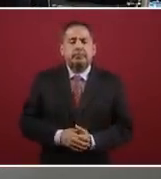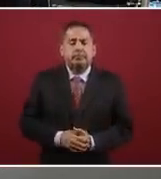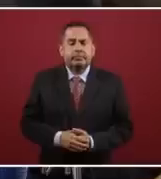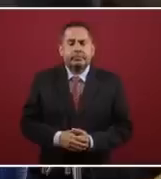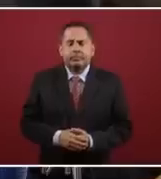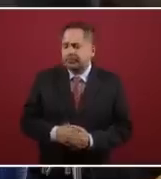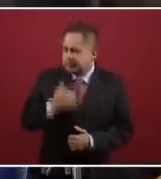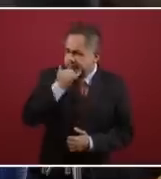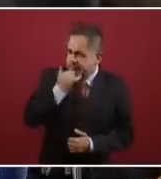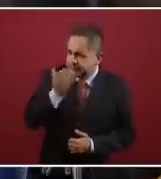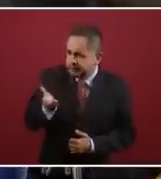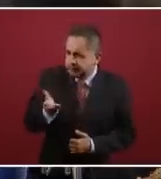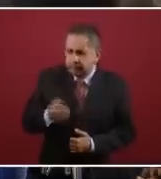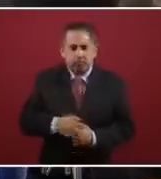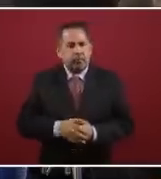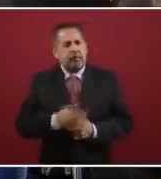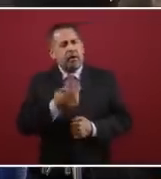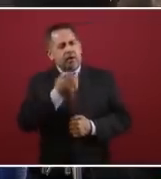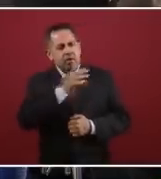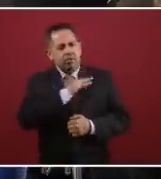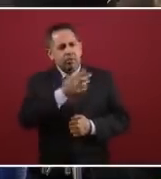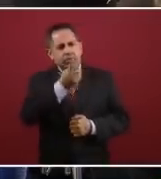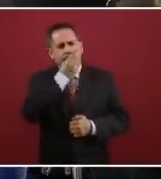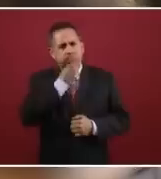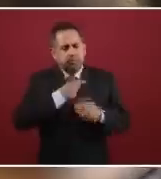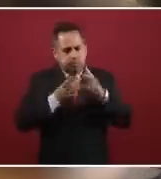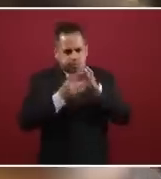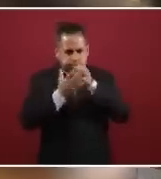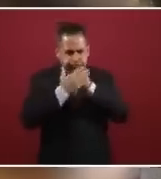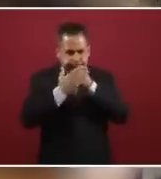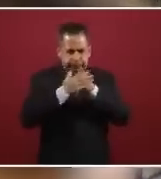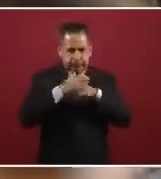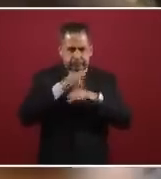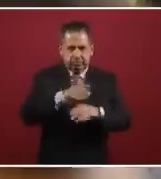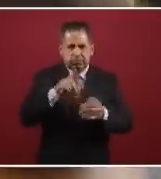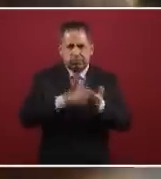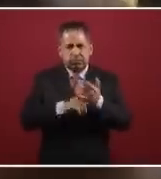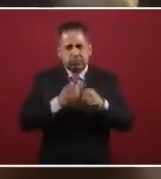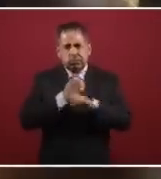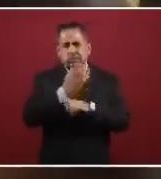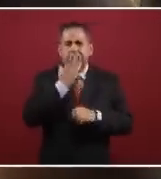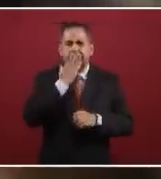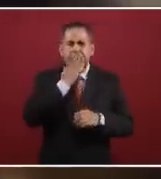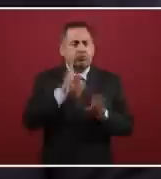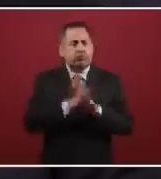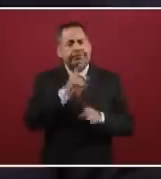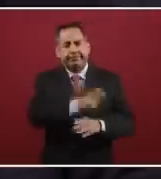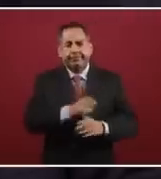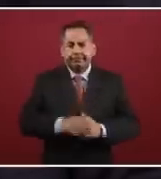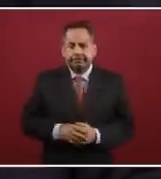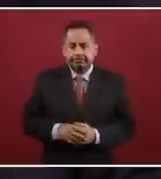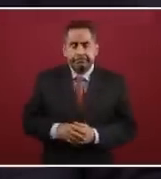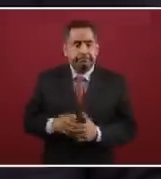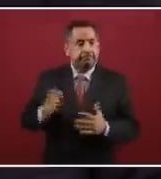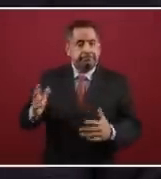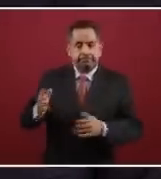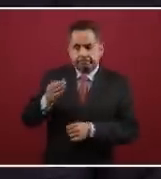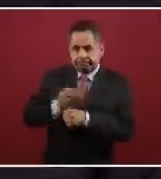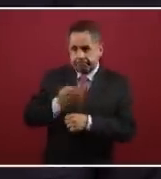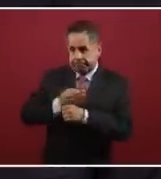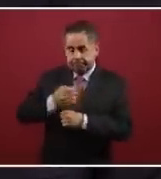¿Mande? ¿Qué me podría comentar ahora sobre la situación que vive el estado de Sonora? Pues que estamos